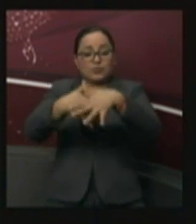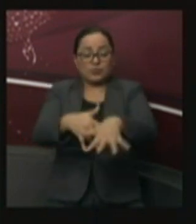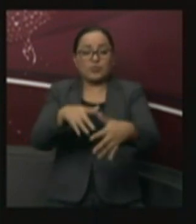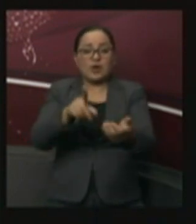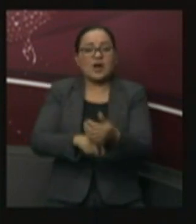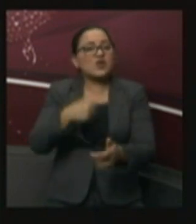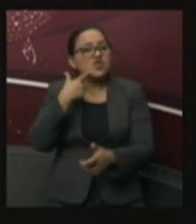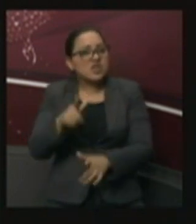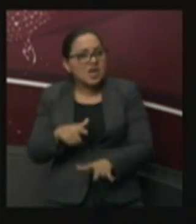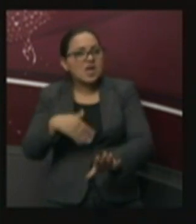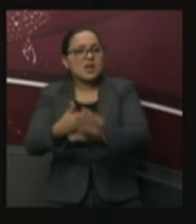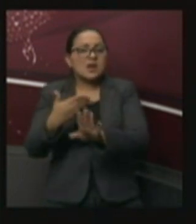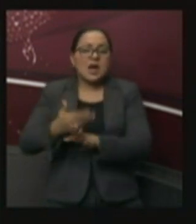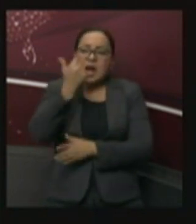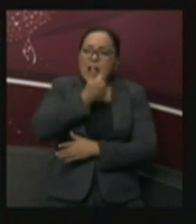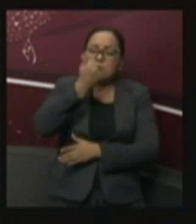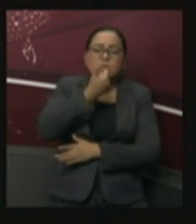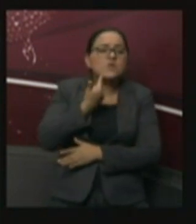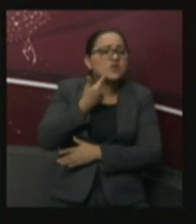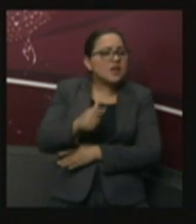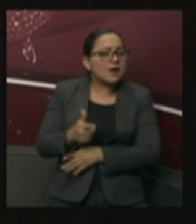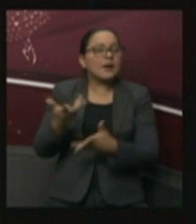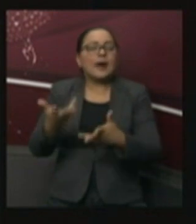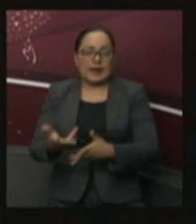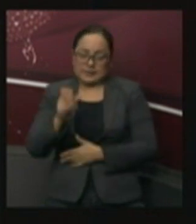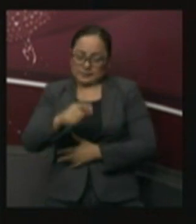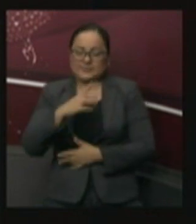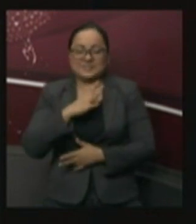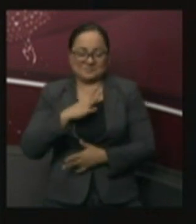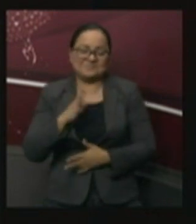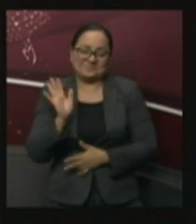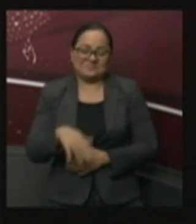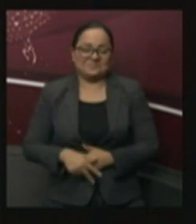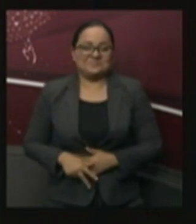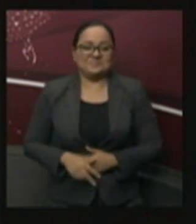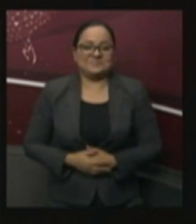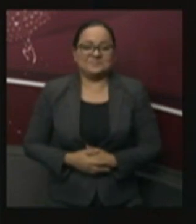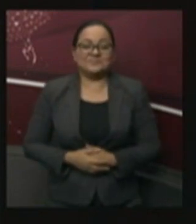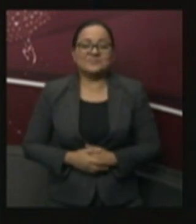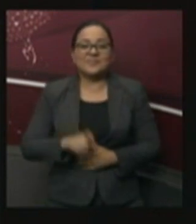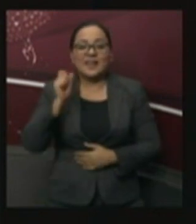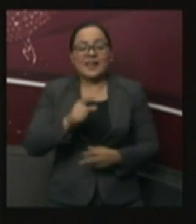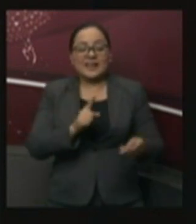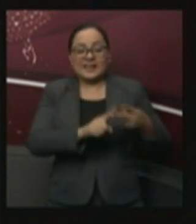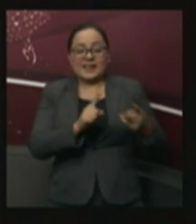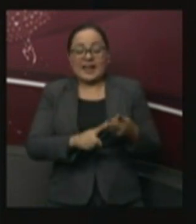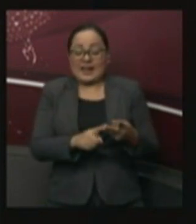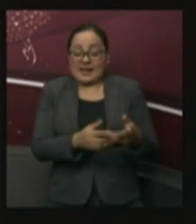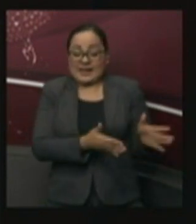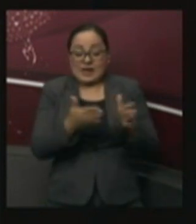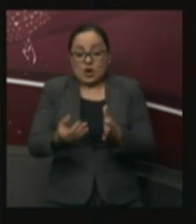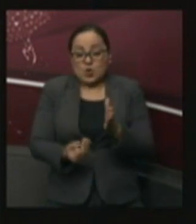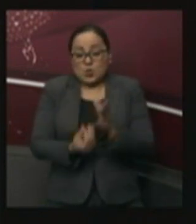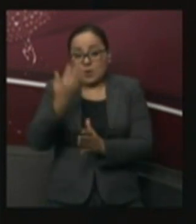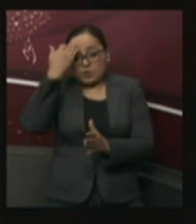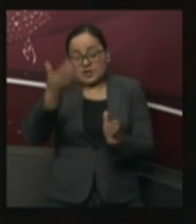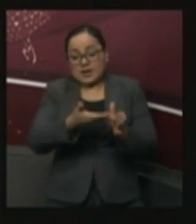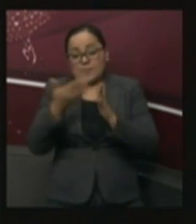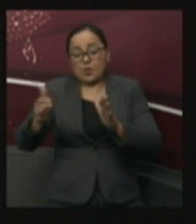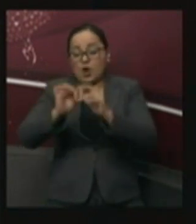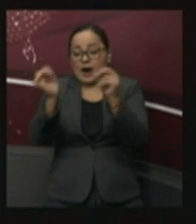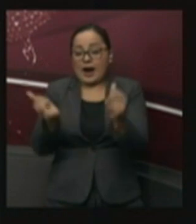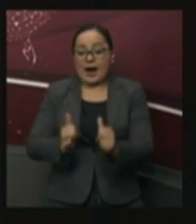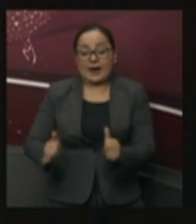manifestaciones en contra, estudiantiles también. Y entonces esta segunda escuela de integración plástica